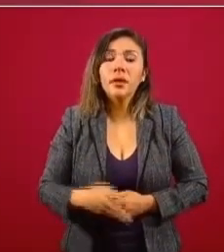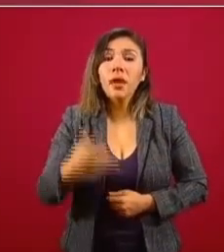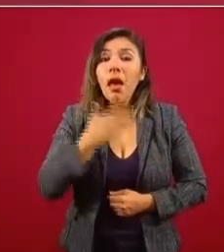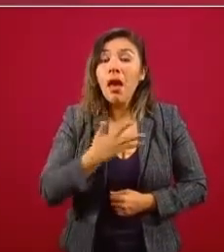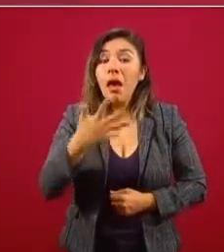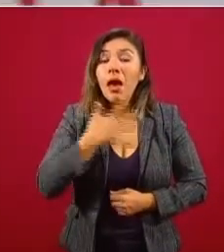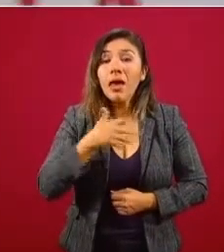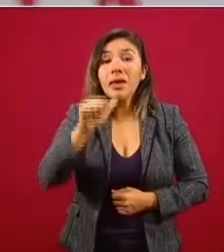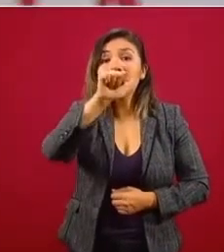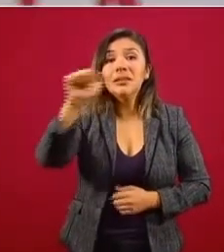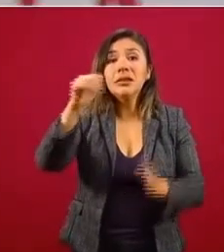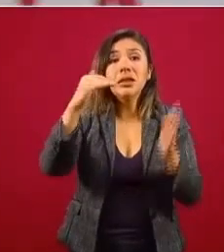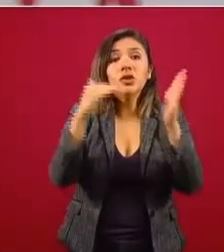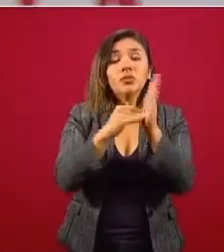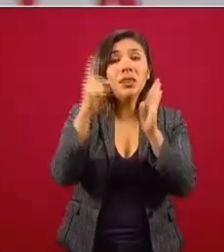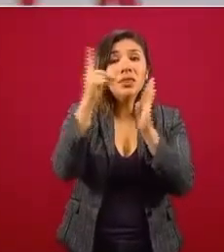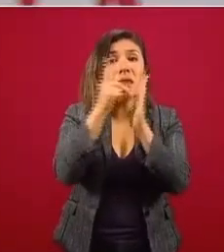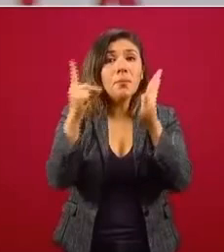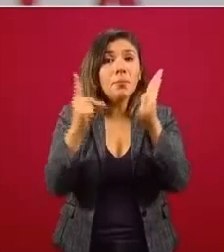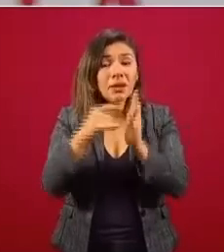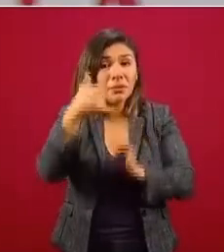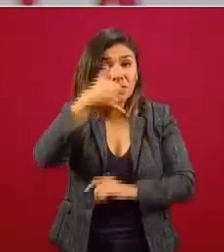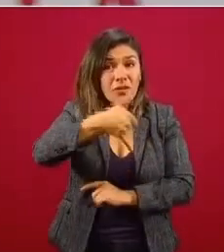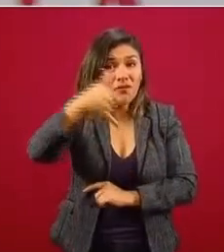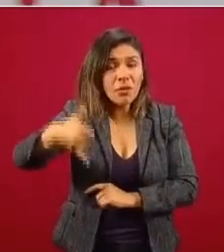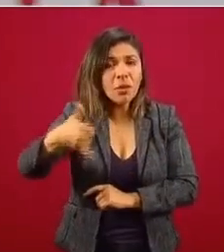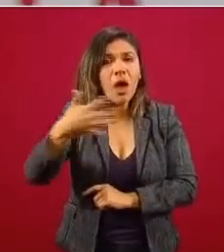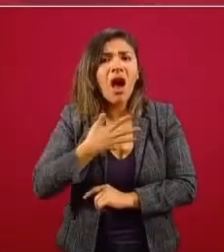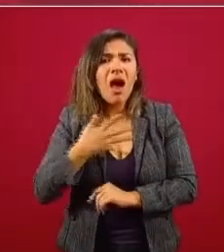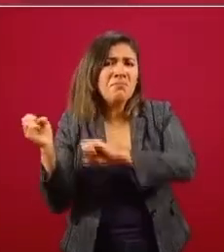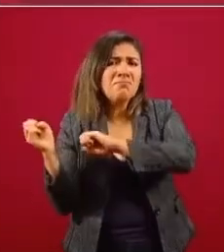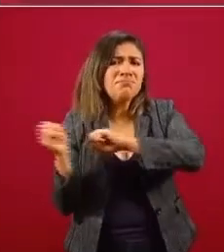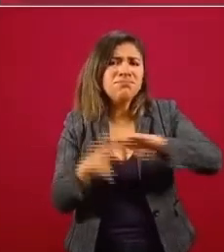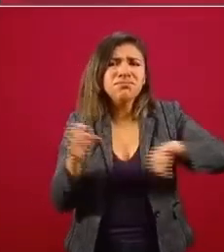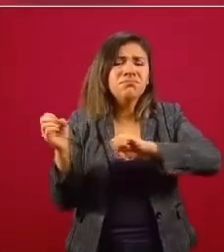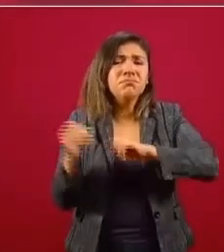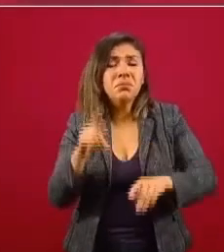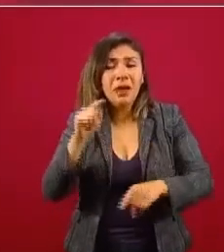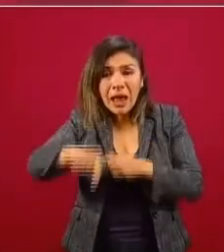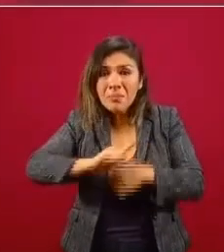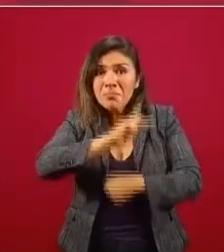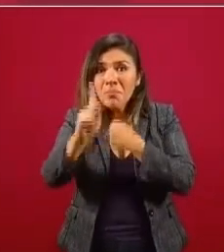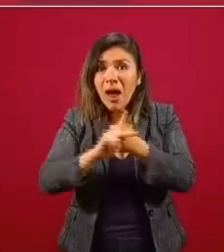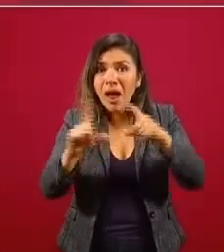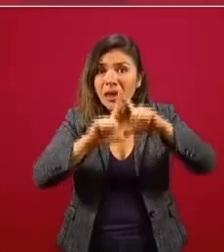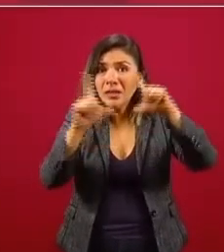600.000 departamentos de infonavit abandonados en el país